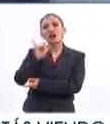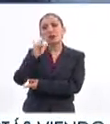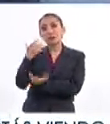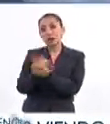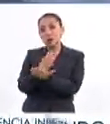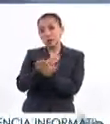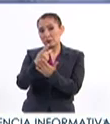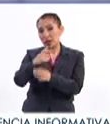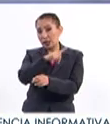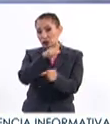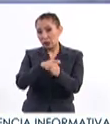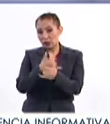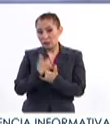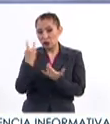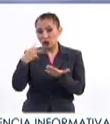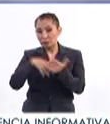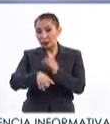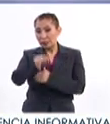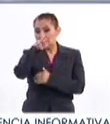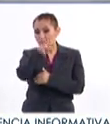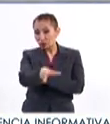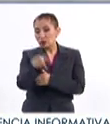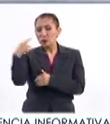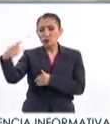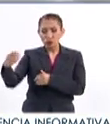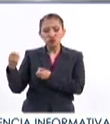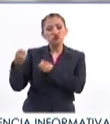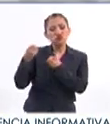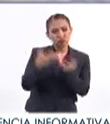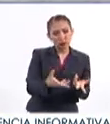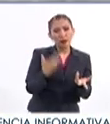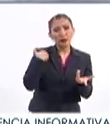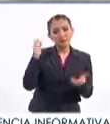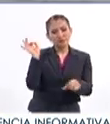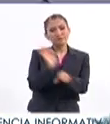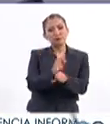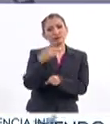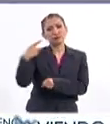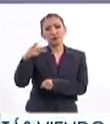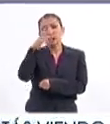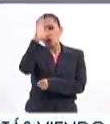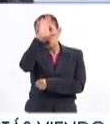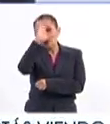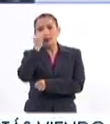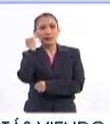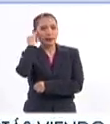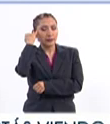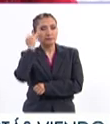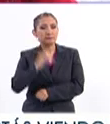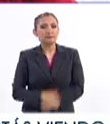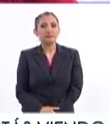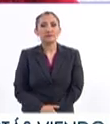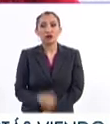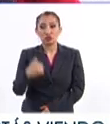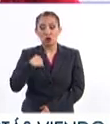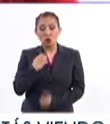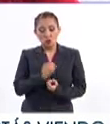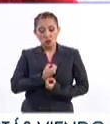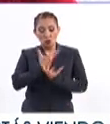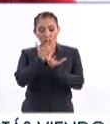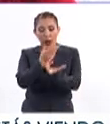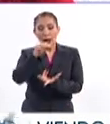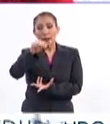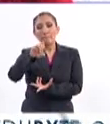ganadora del Premio Nacional de la Juventud 2018, por su contribución en el fortalecimiento de la cultura indígena. Soy